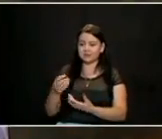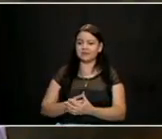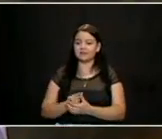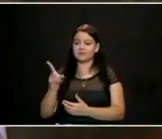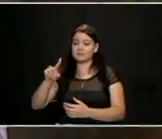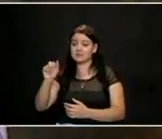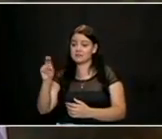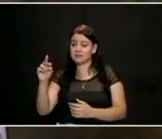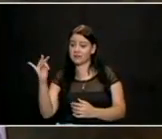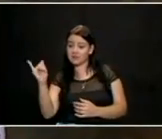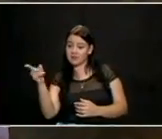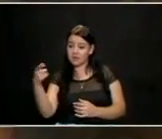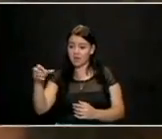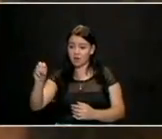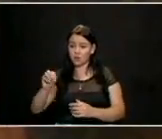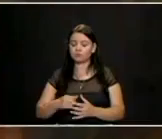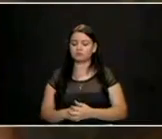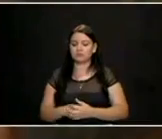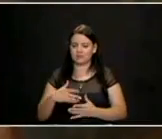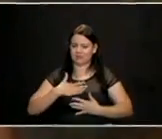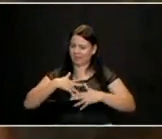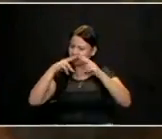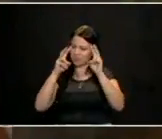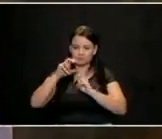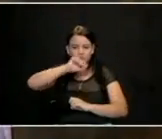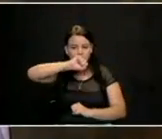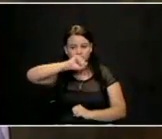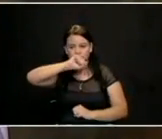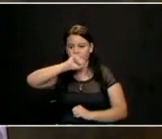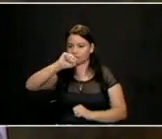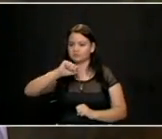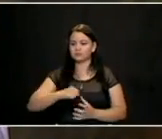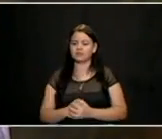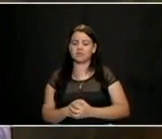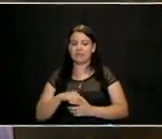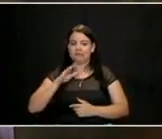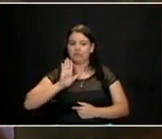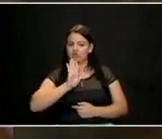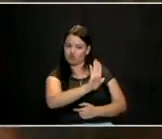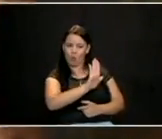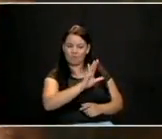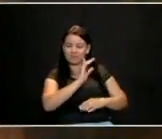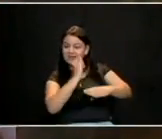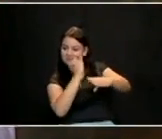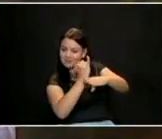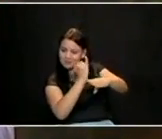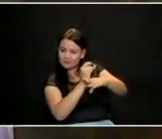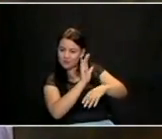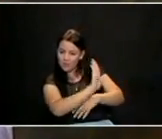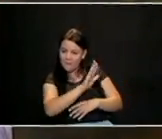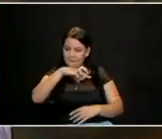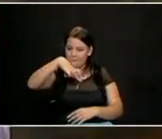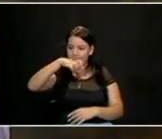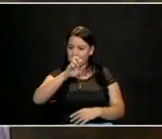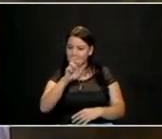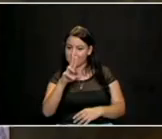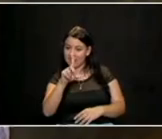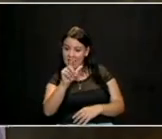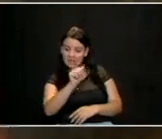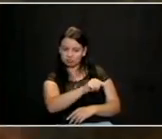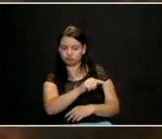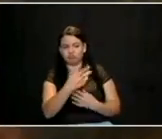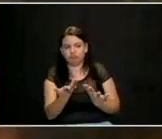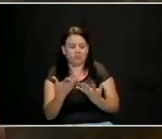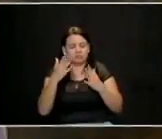venido diciendo durante toda la campaña. Voy a hacer una sede campestre de La Perla, porque en La Perla pues hacemos una atención